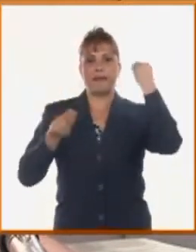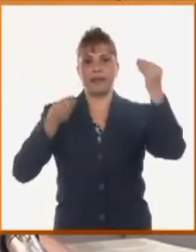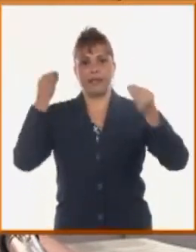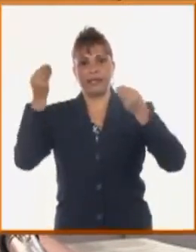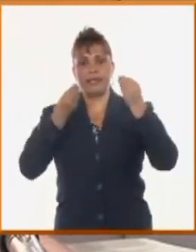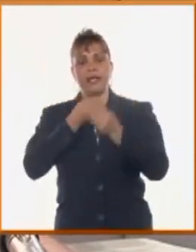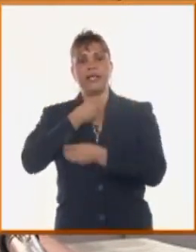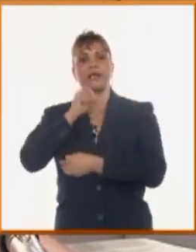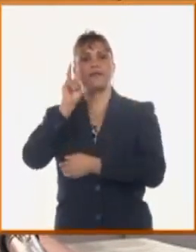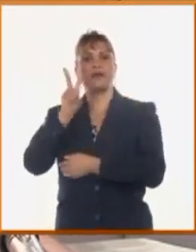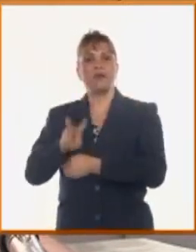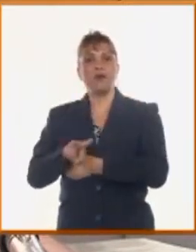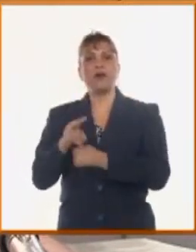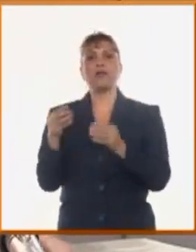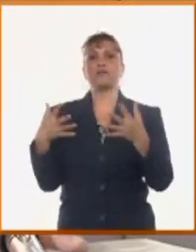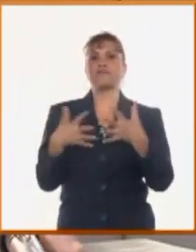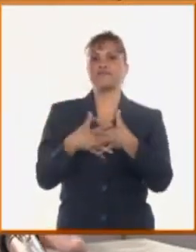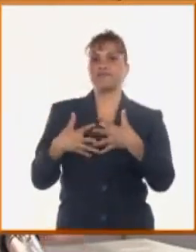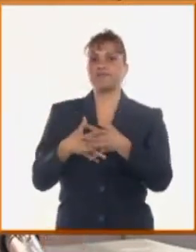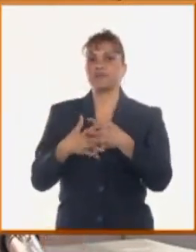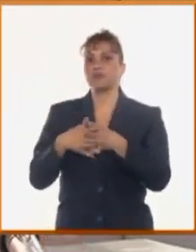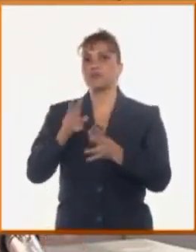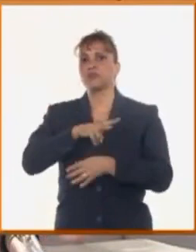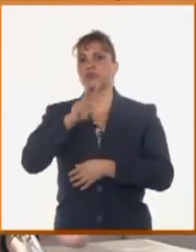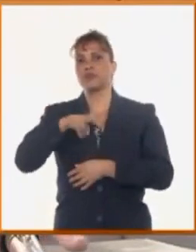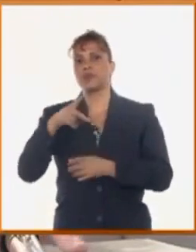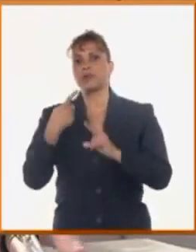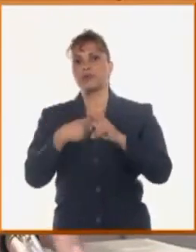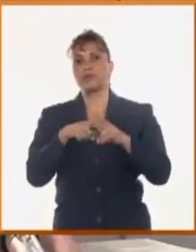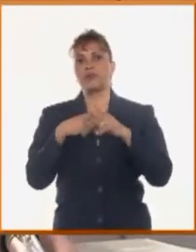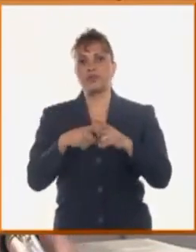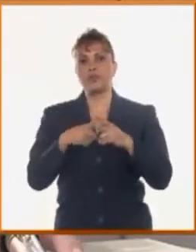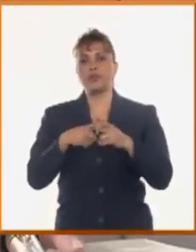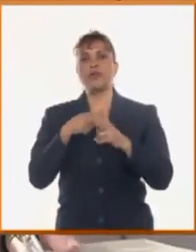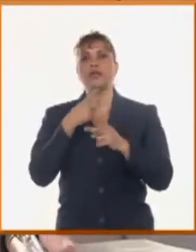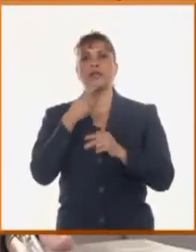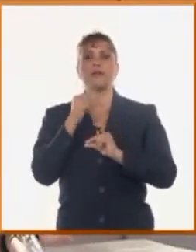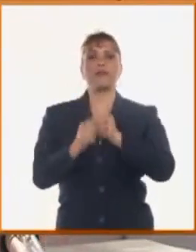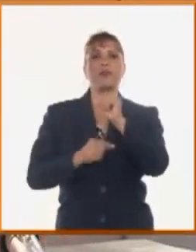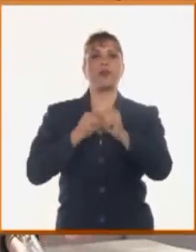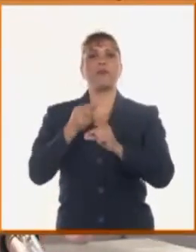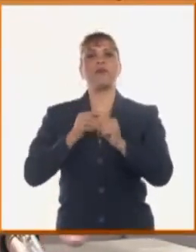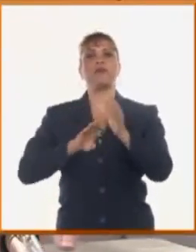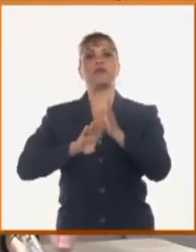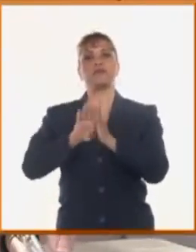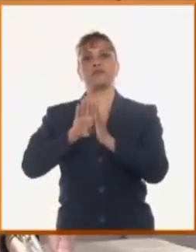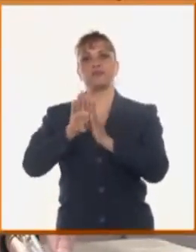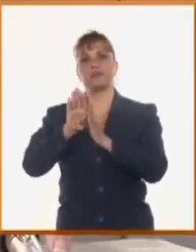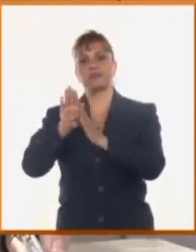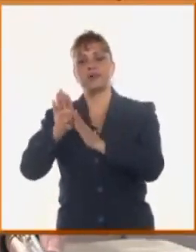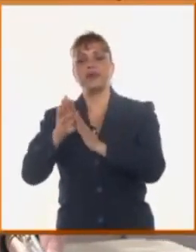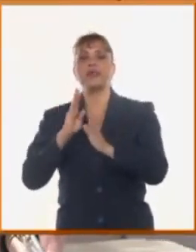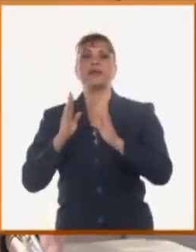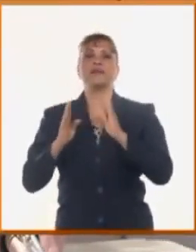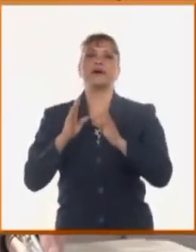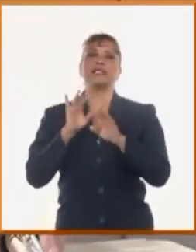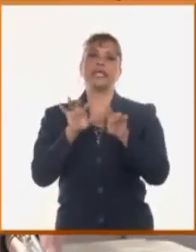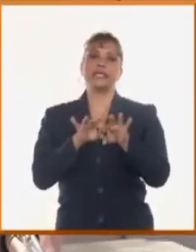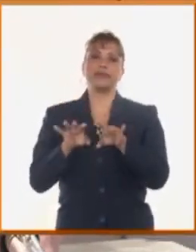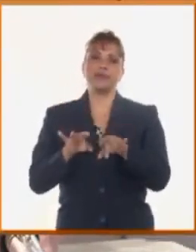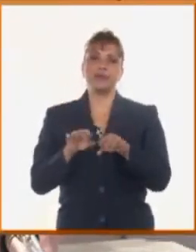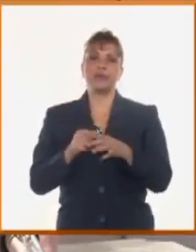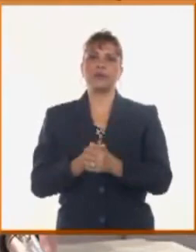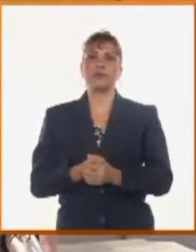evaluar, consolidar y buscar soluciones a cada una de las trabas que han venido apareciendo en el comercio electrónico, tanto desde un punto de